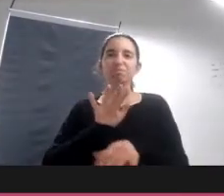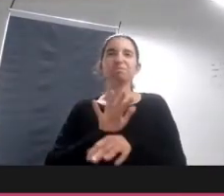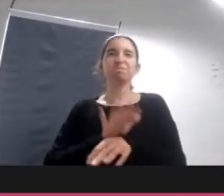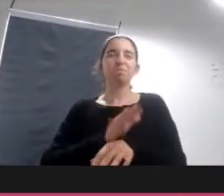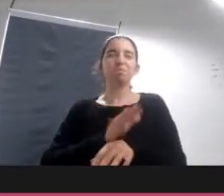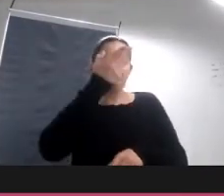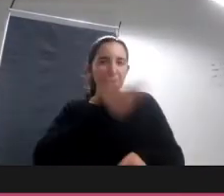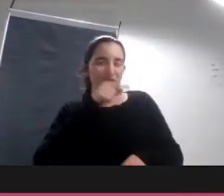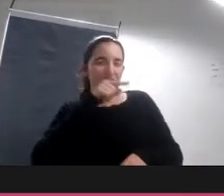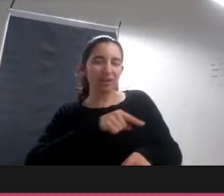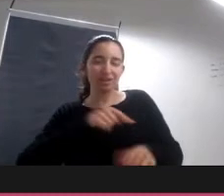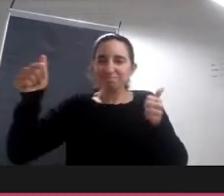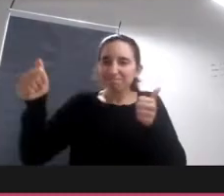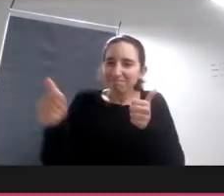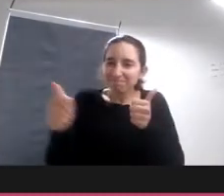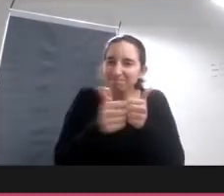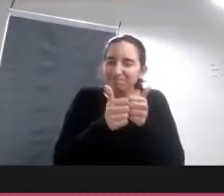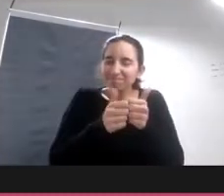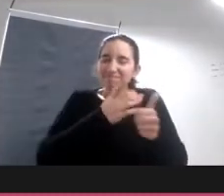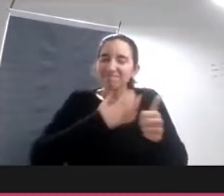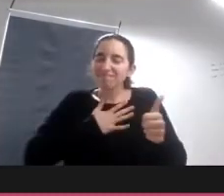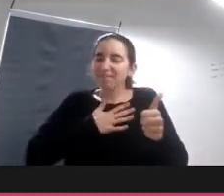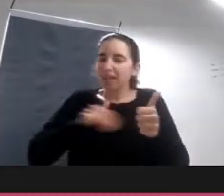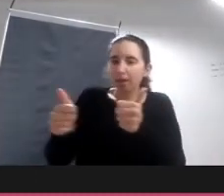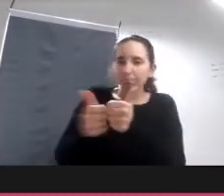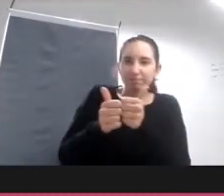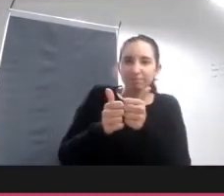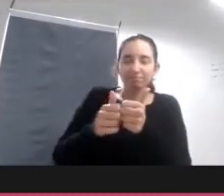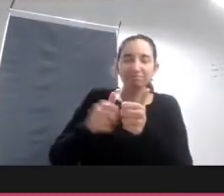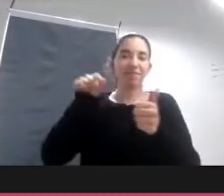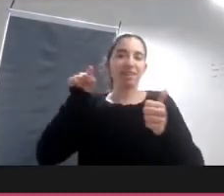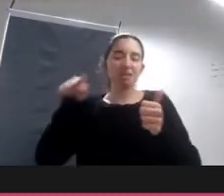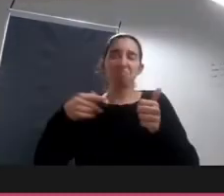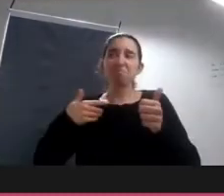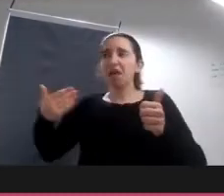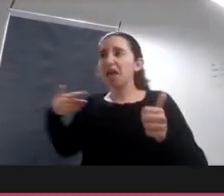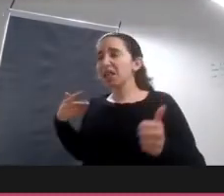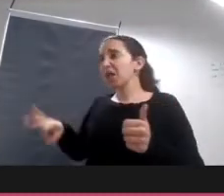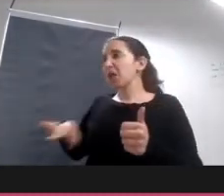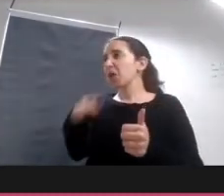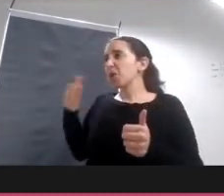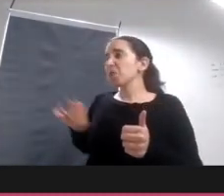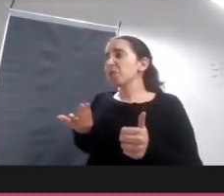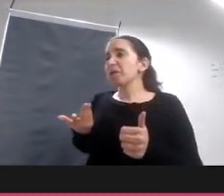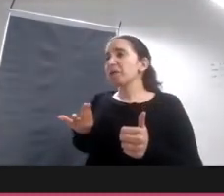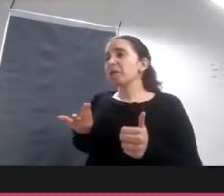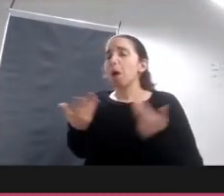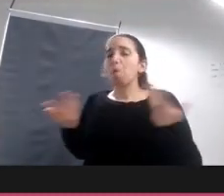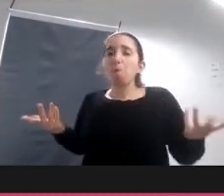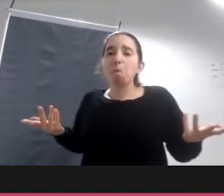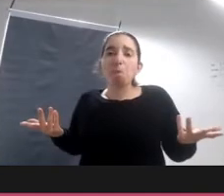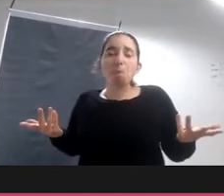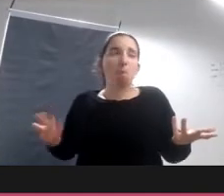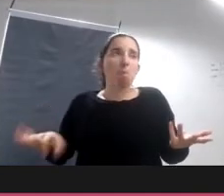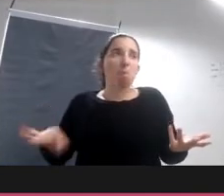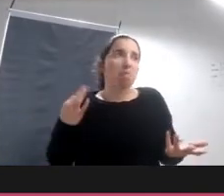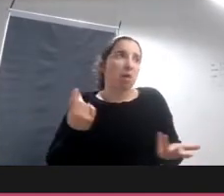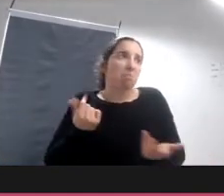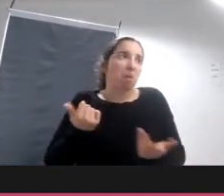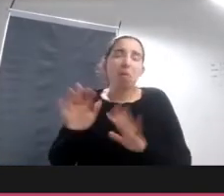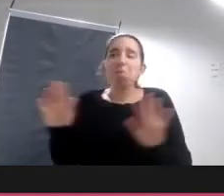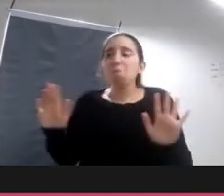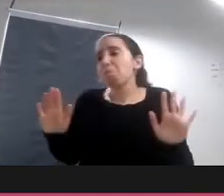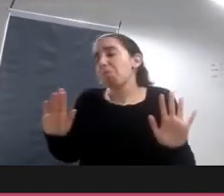estaba esperando. Yo antes de haberlo tenido a él, nunca fui importante para nadie. Siempre